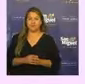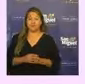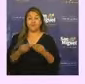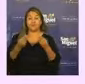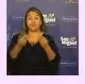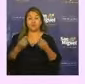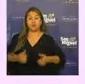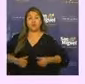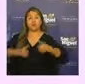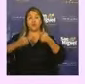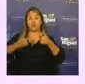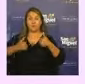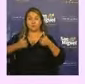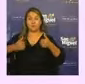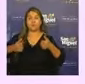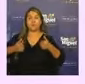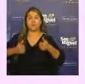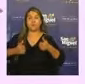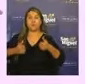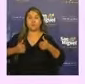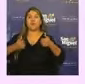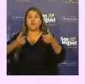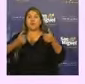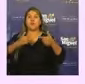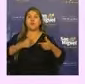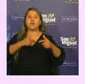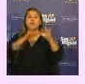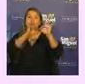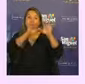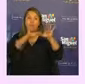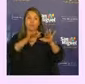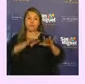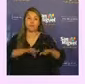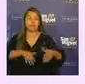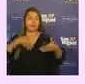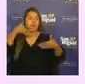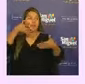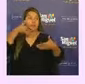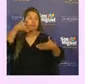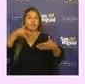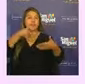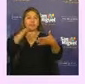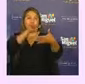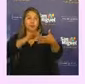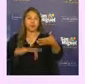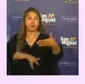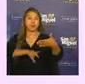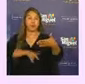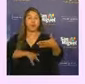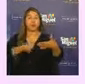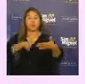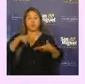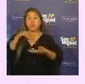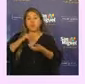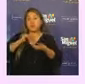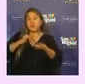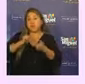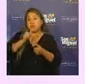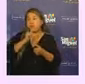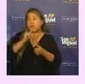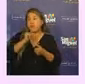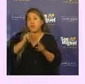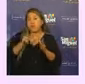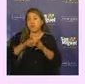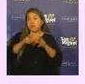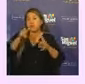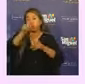Bueno, hacer míos también los vocativos que se plantearon en un principio. Disculpen si es que me va a faltar mucha